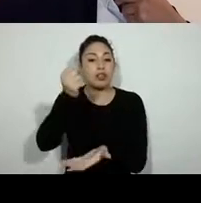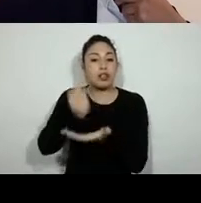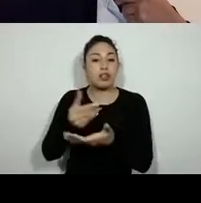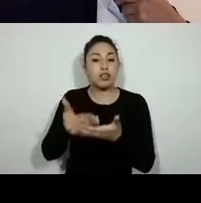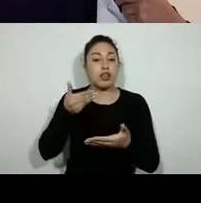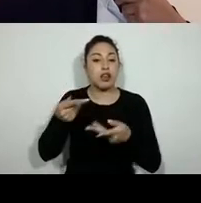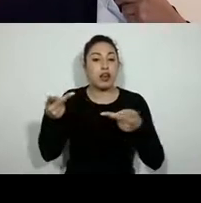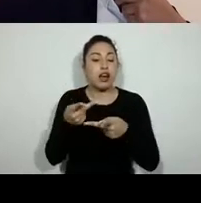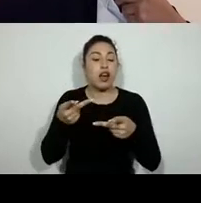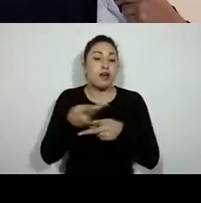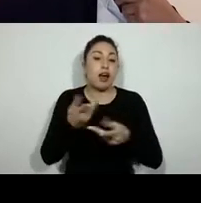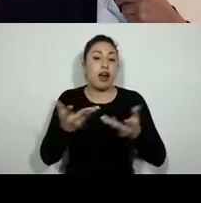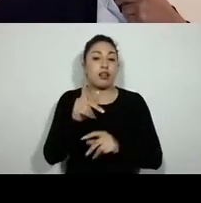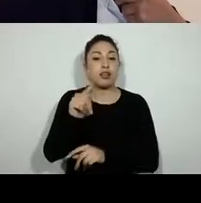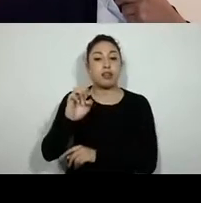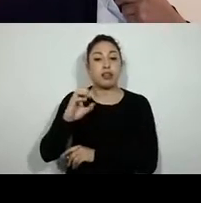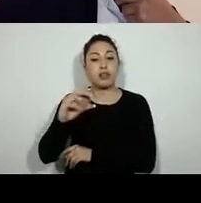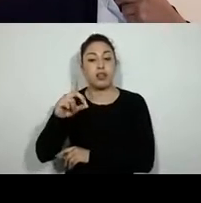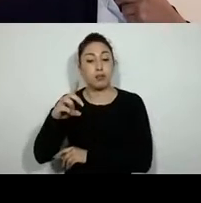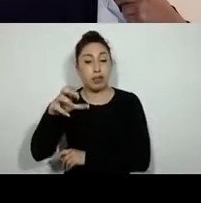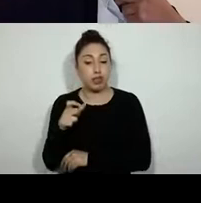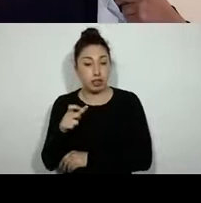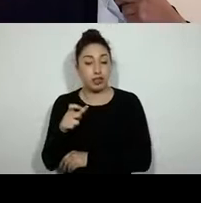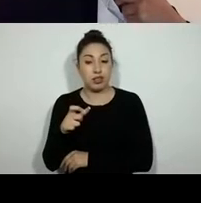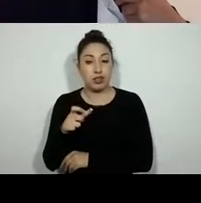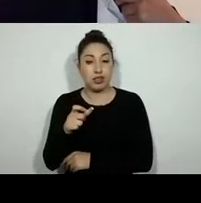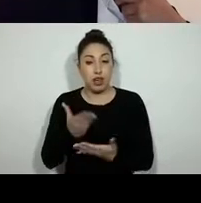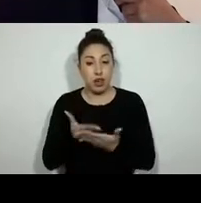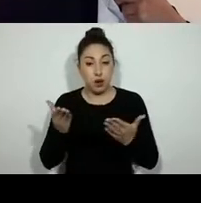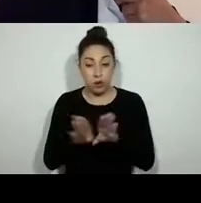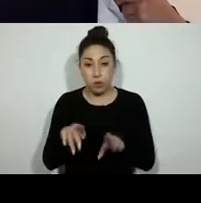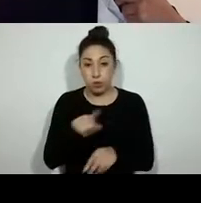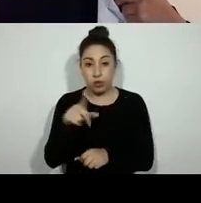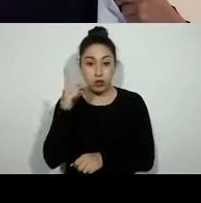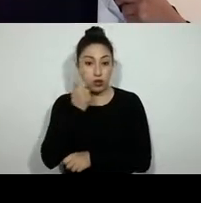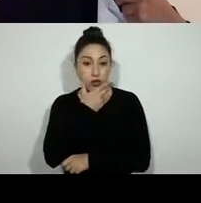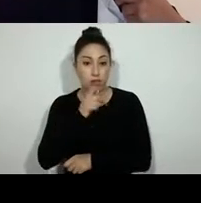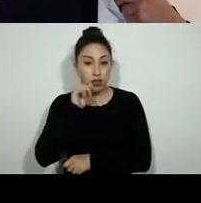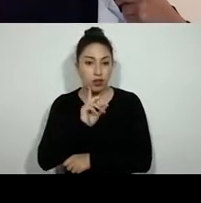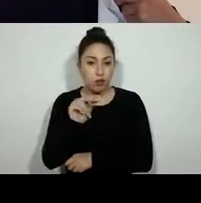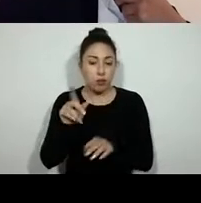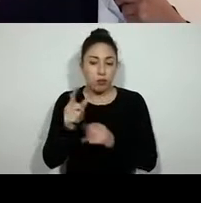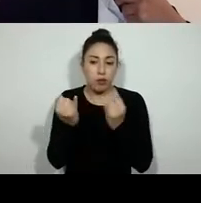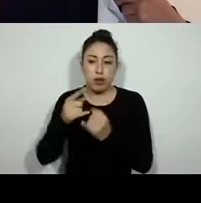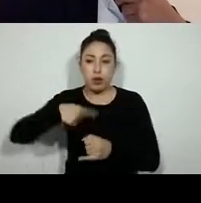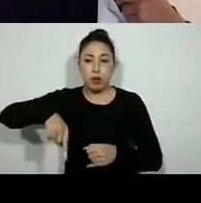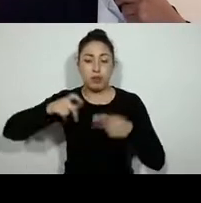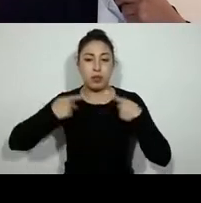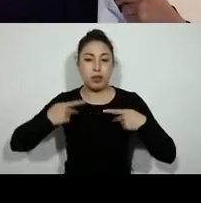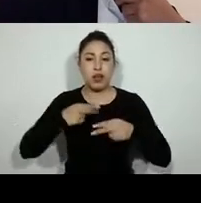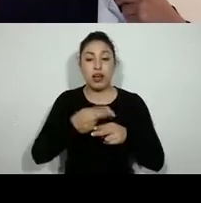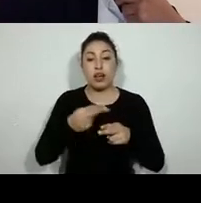existir, fue a través de una opinión que ya no como legisladores, sino como ciudadanos, aunque ya pagó la Cámara del diputado